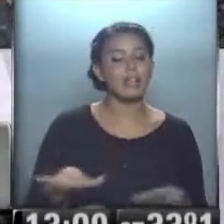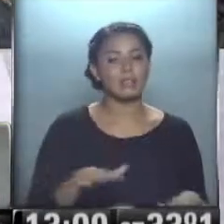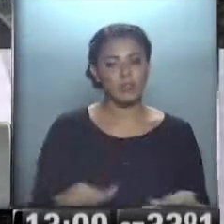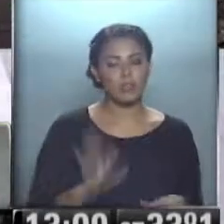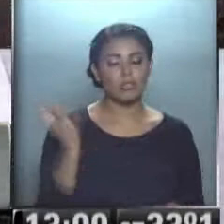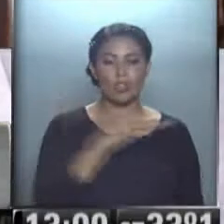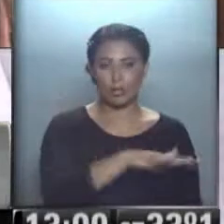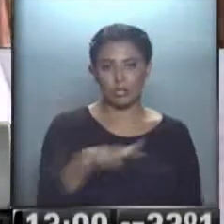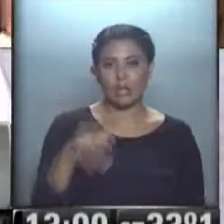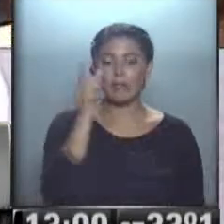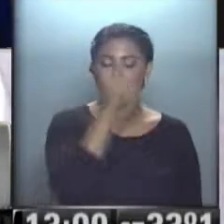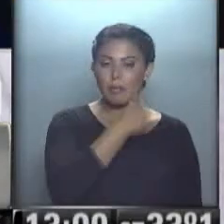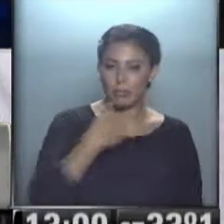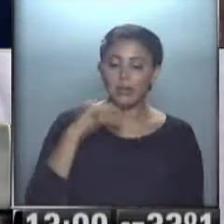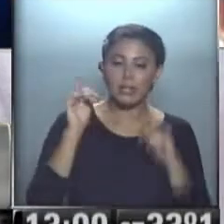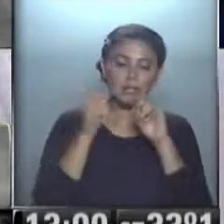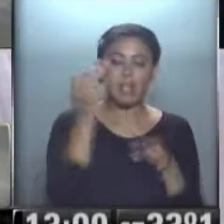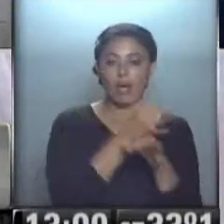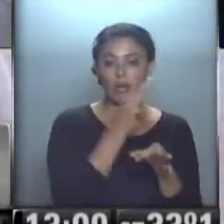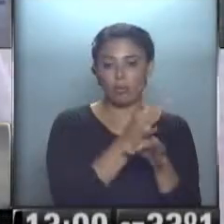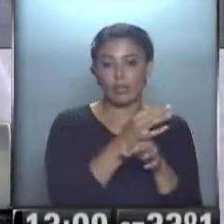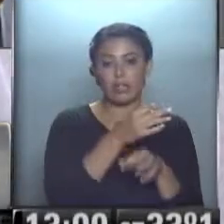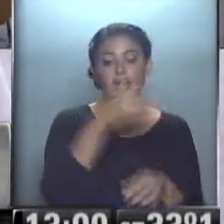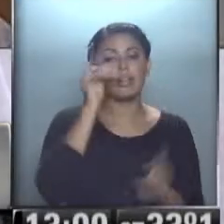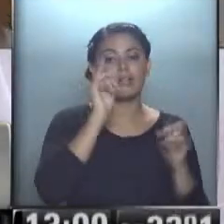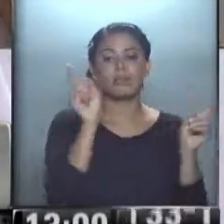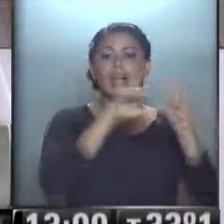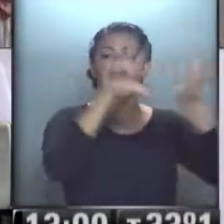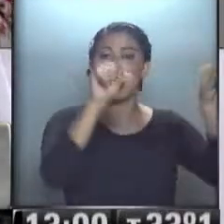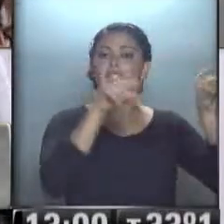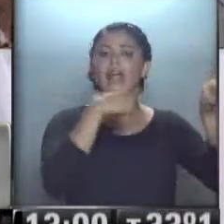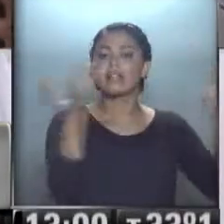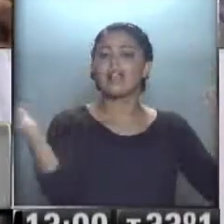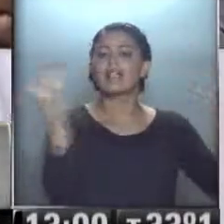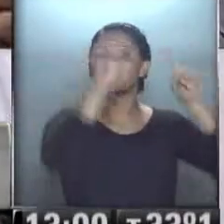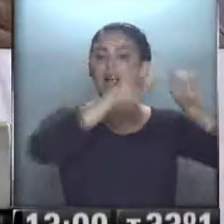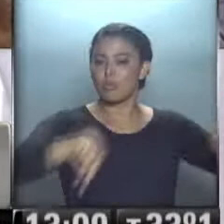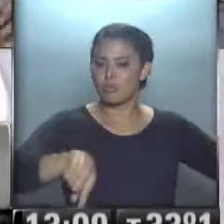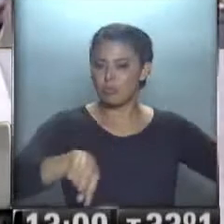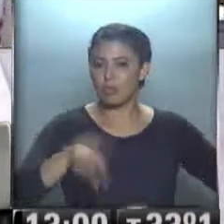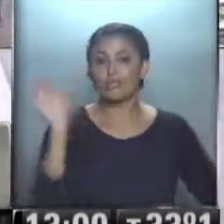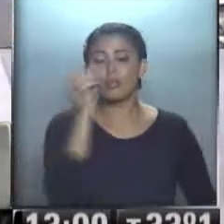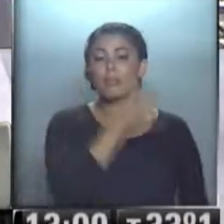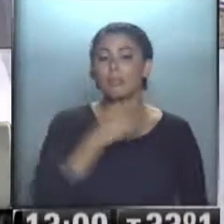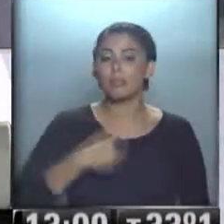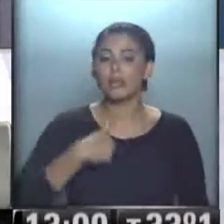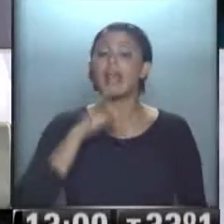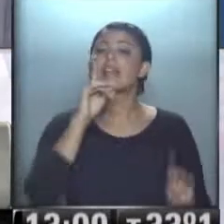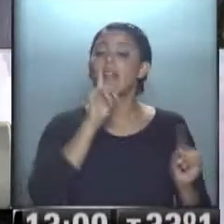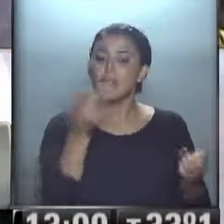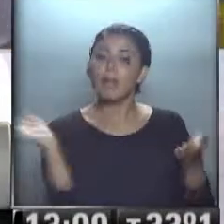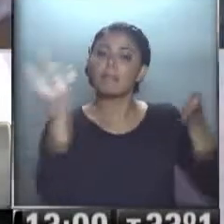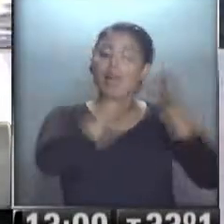de los chicos, de sus papás y la Guido Hispano, que continúa con un cartel que dice clausurado en su puerta, y los papás le han pegado además